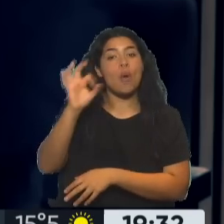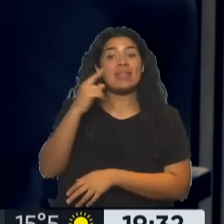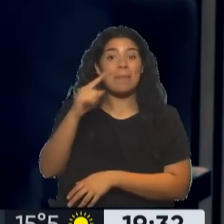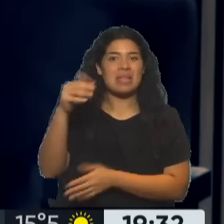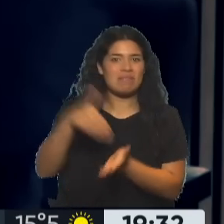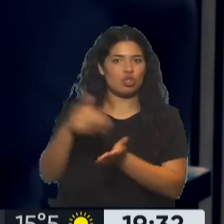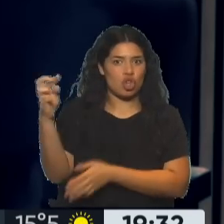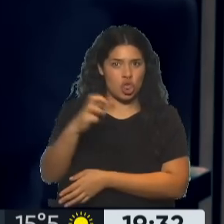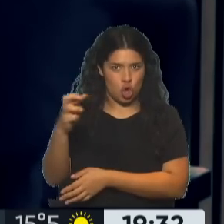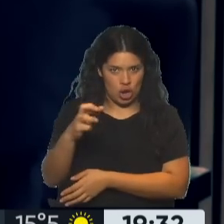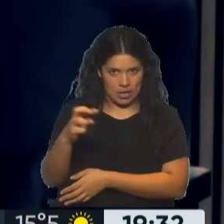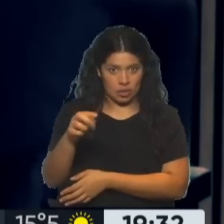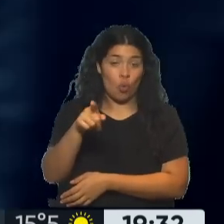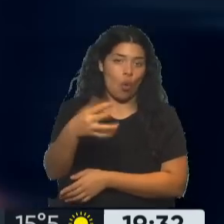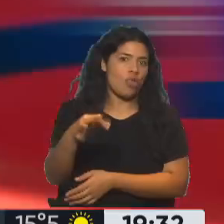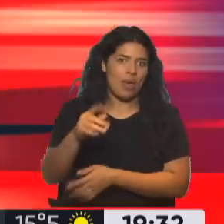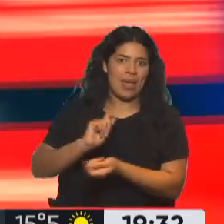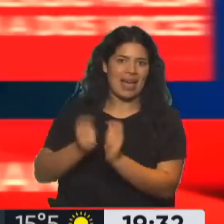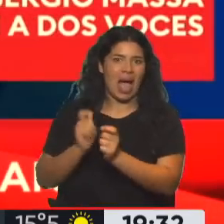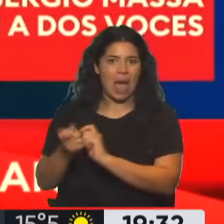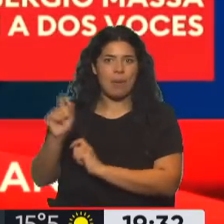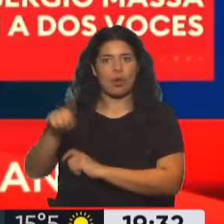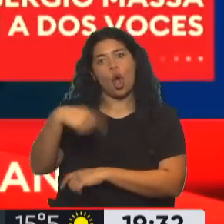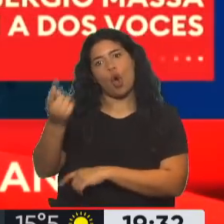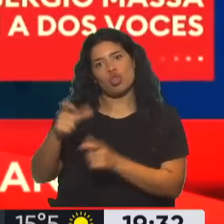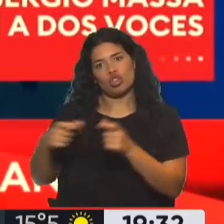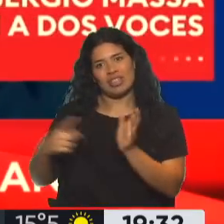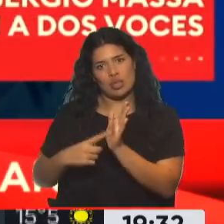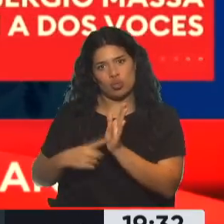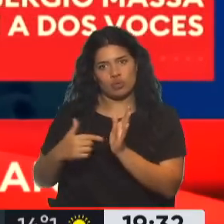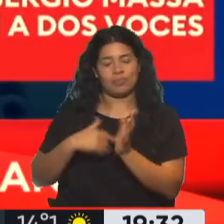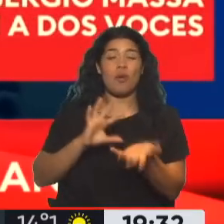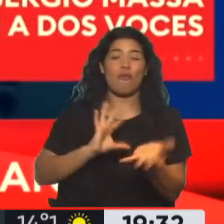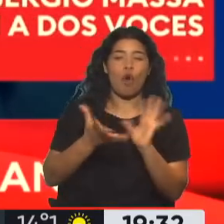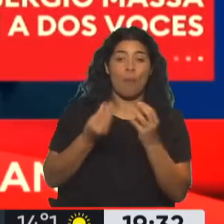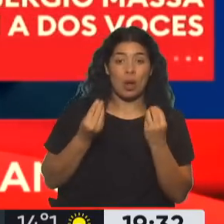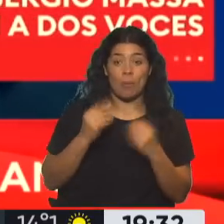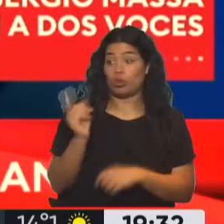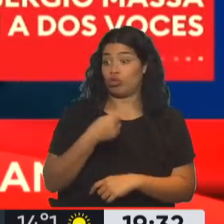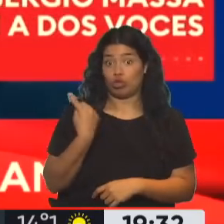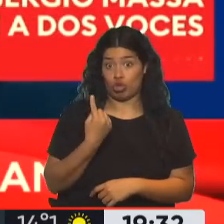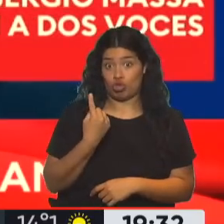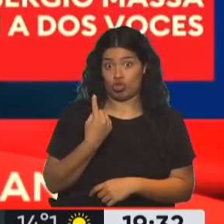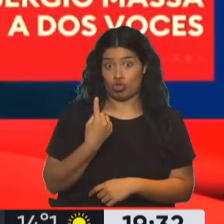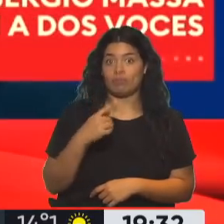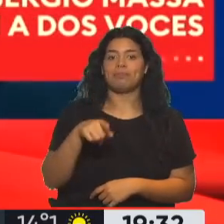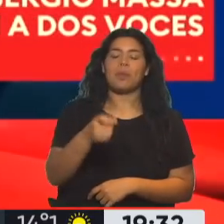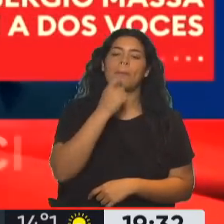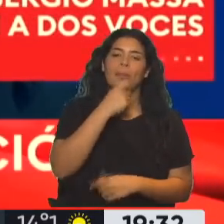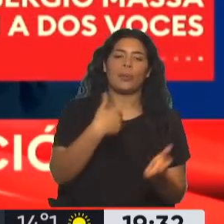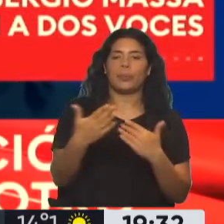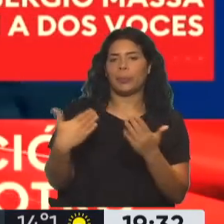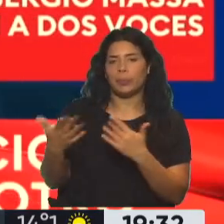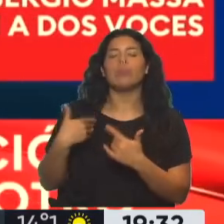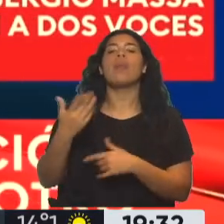ilíquidos y vos tendrías que canjearlos por otros títulos. Por ejemplo, esta metodología es la más fácil. Nosotros nos sentamos con fondos de inversión de alto riesgo